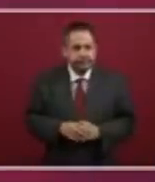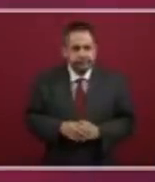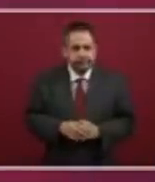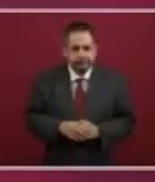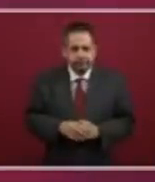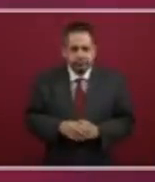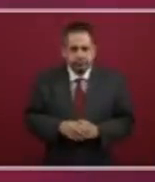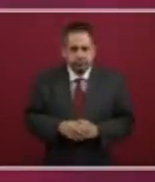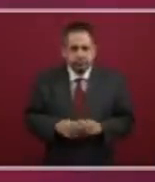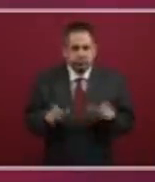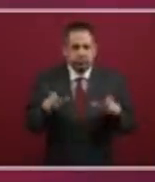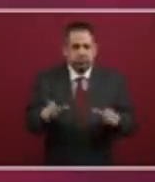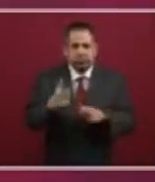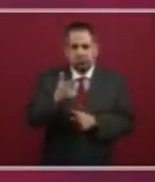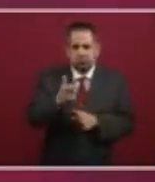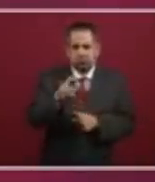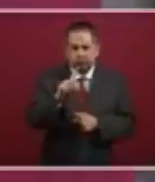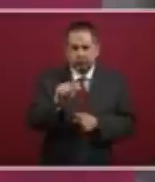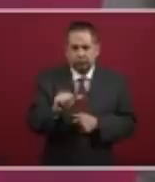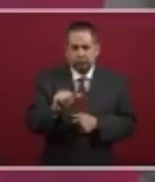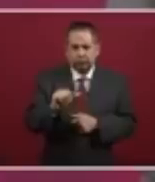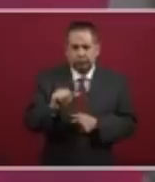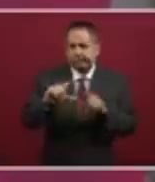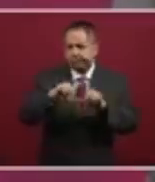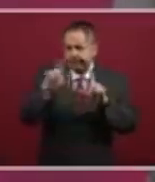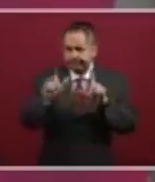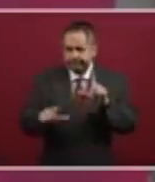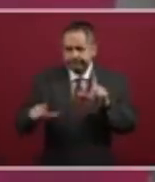la Guardia Nacional.